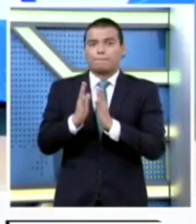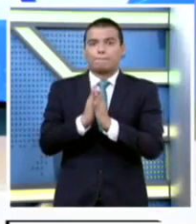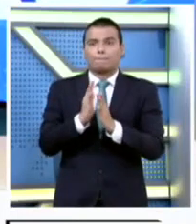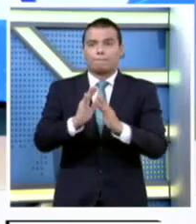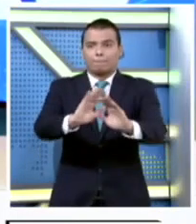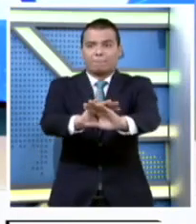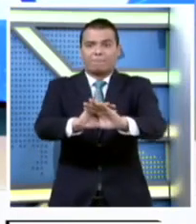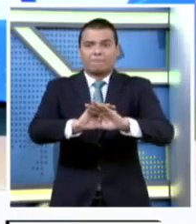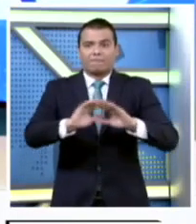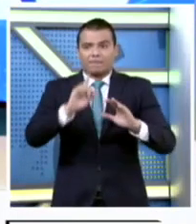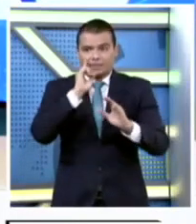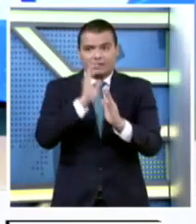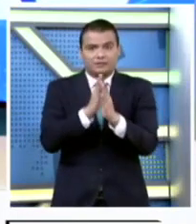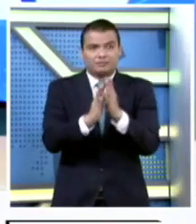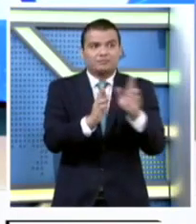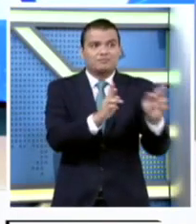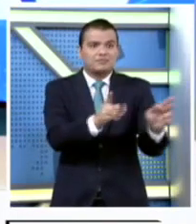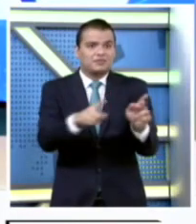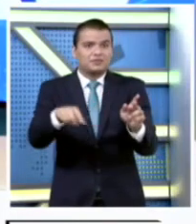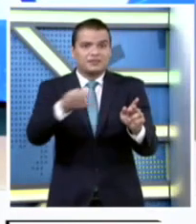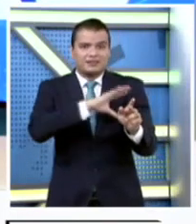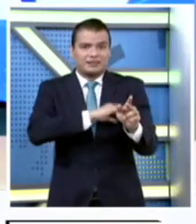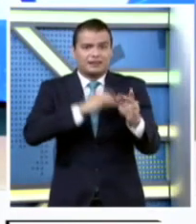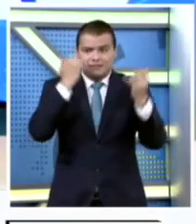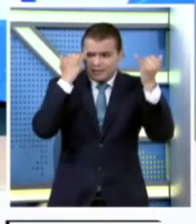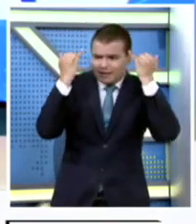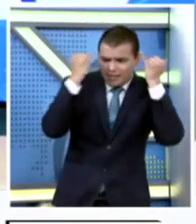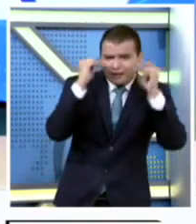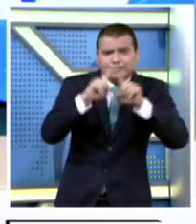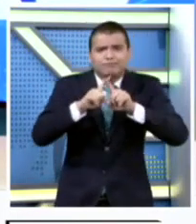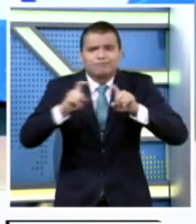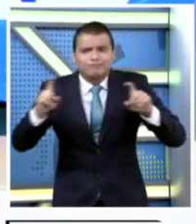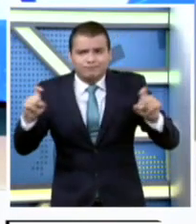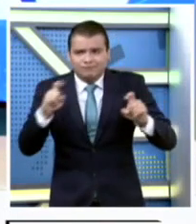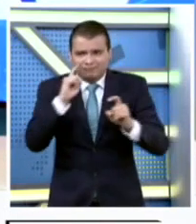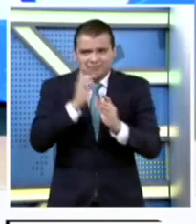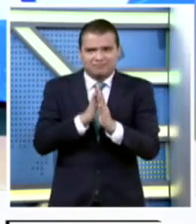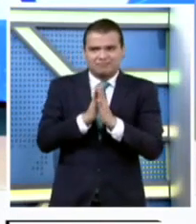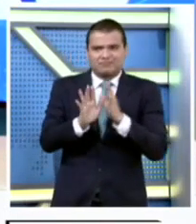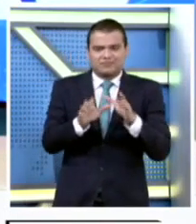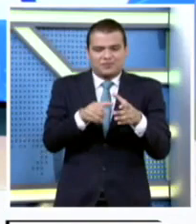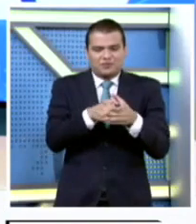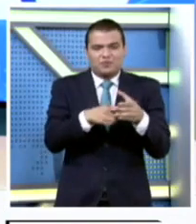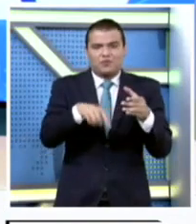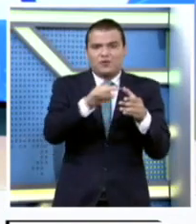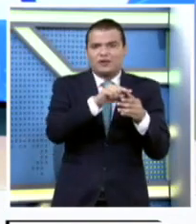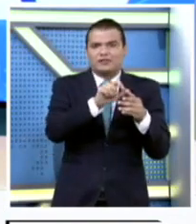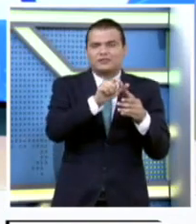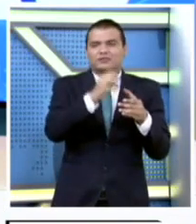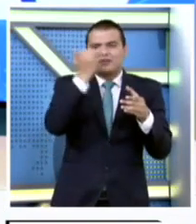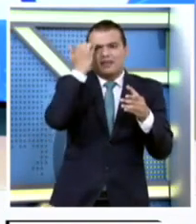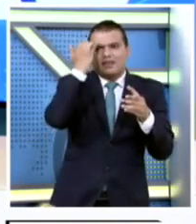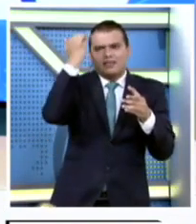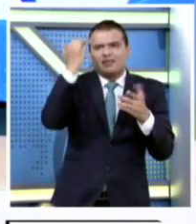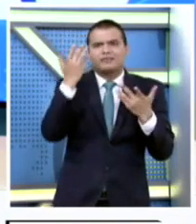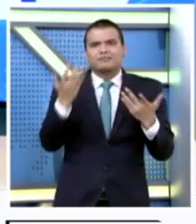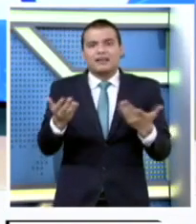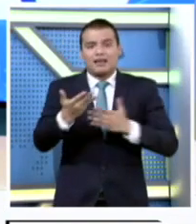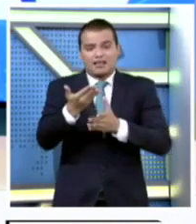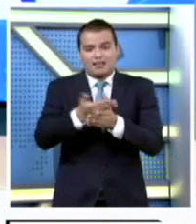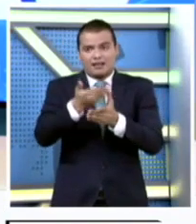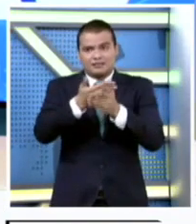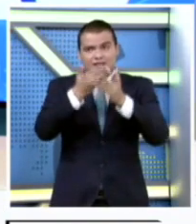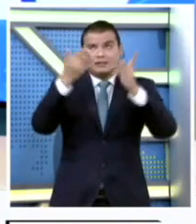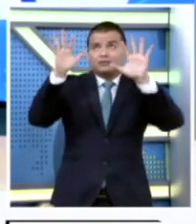gracias, Carlos, por la información. Y mire, el ingenio de los caleños no tiene límite. Y en el siguiente informe les contamos la iniciativa de un grupo de personas que diseñó